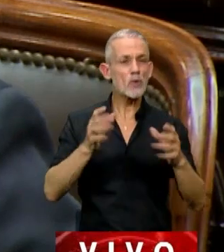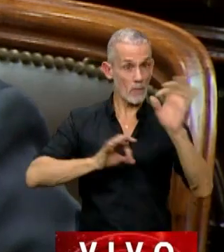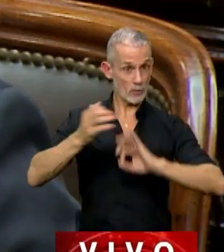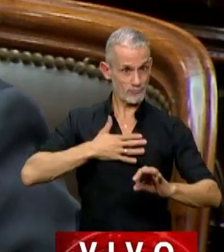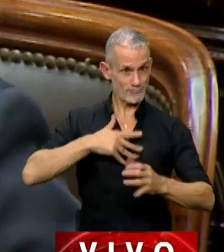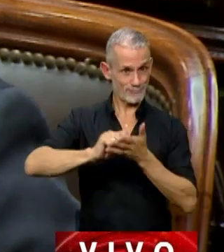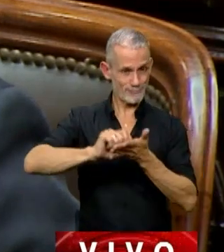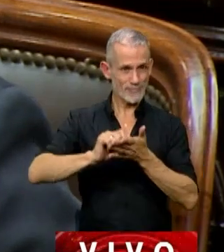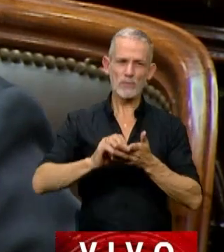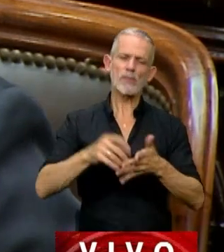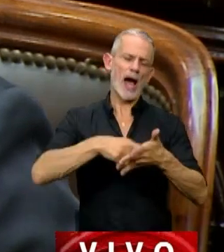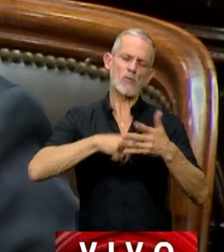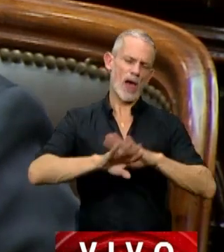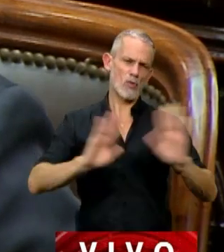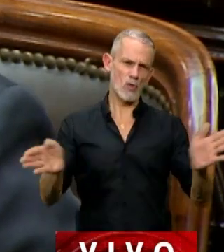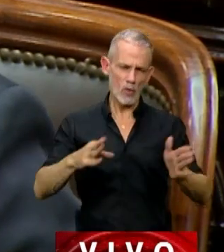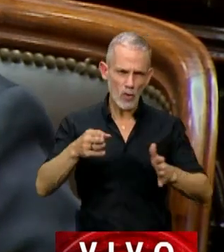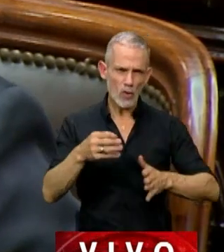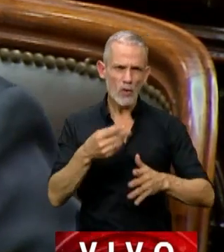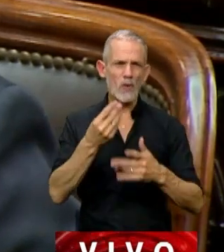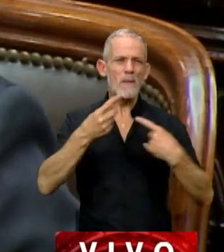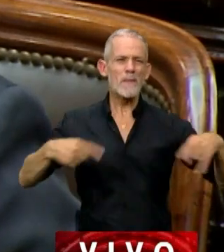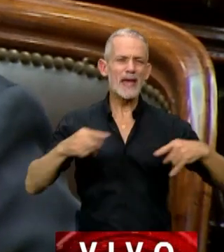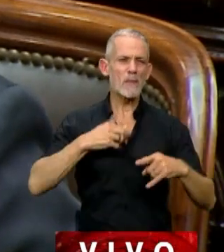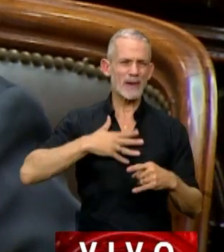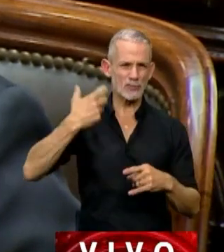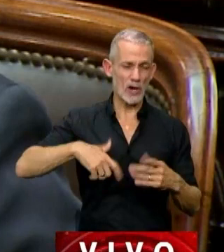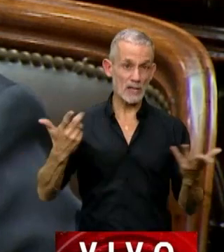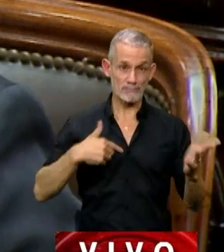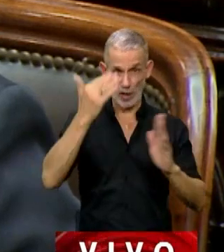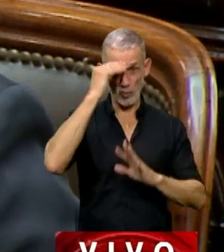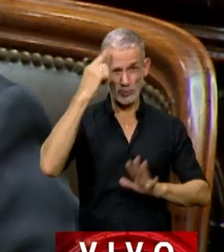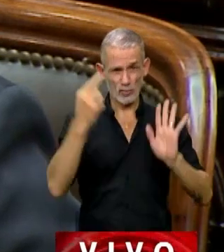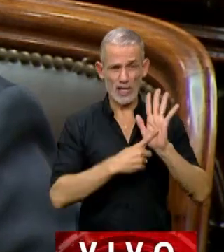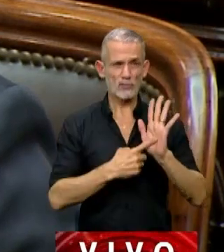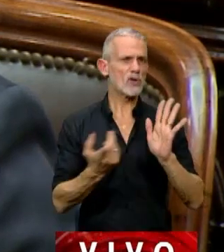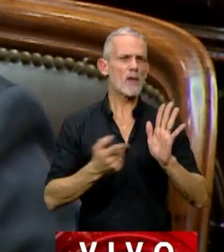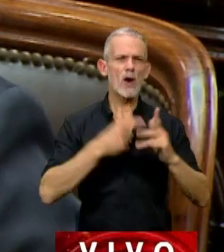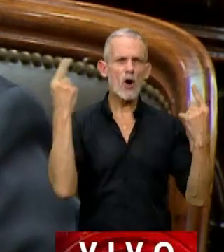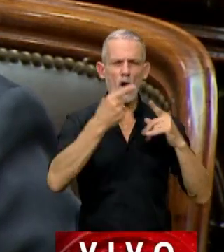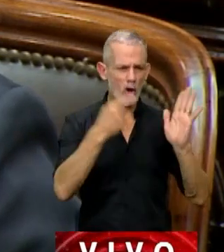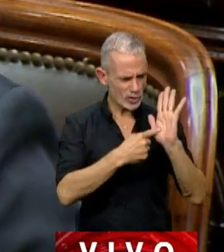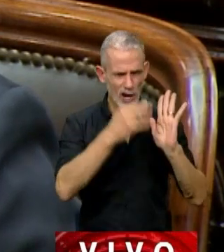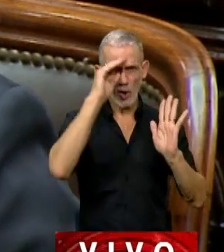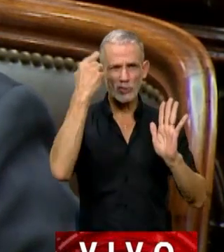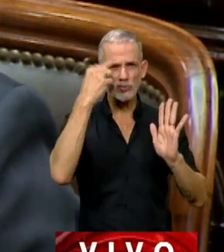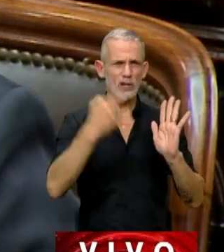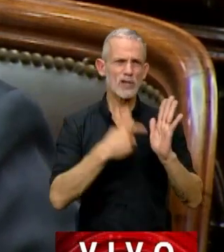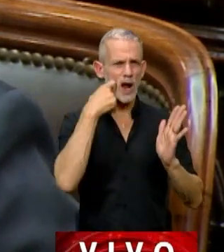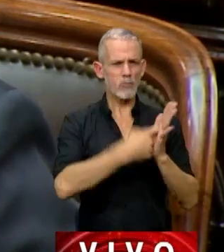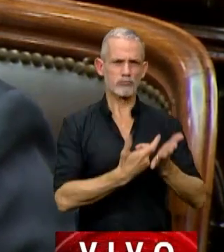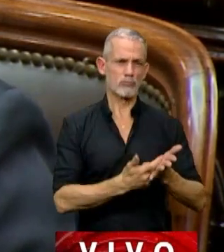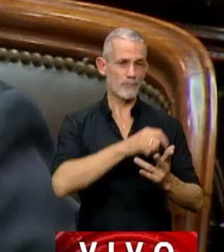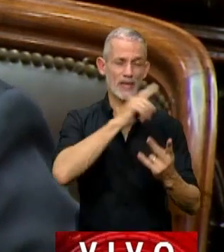propone directamente la derogación de ese impuesto. En primer lugar, porque así lo estipula la Constitución, porque va en contra de la Constitución. En